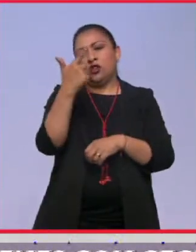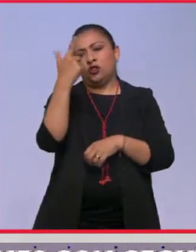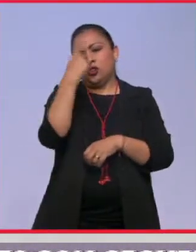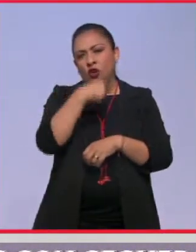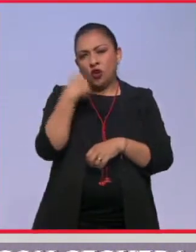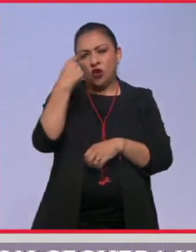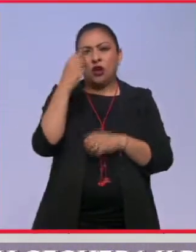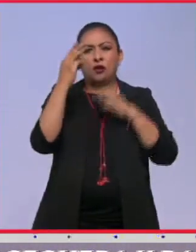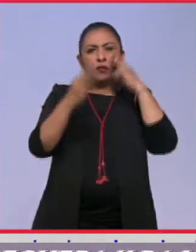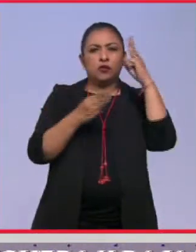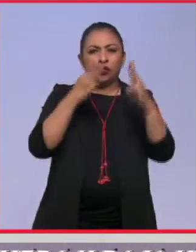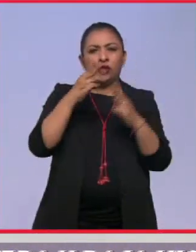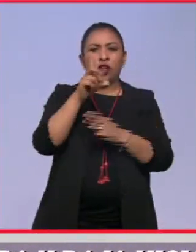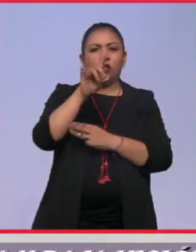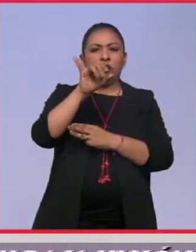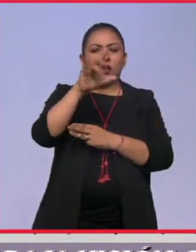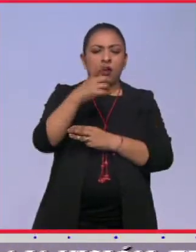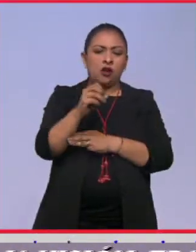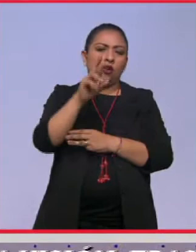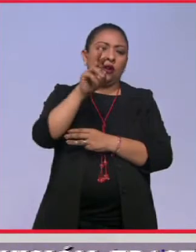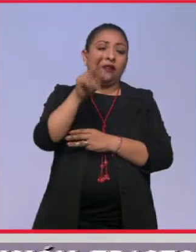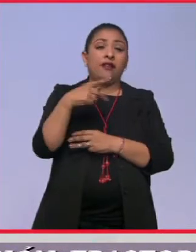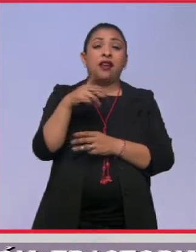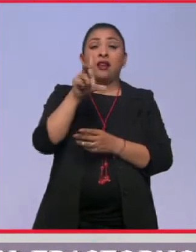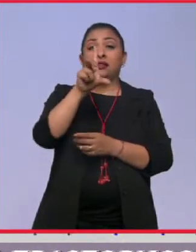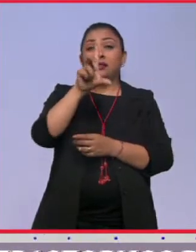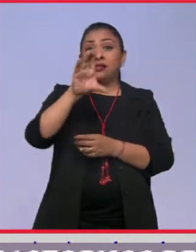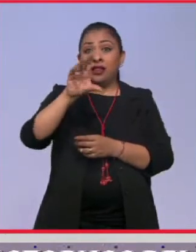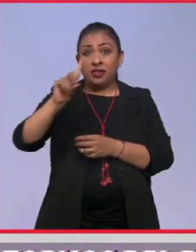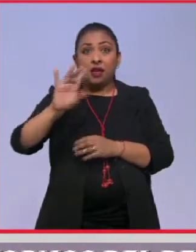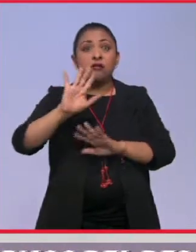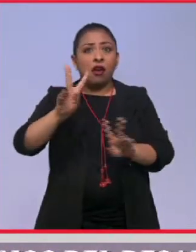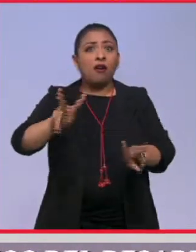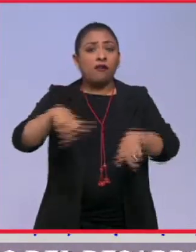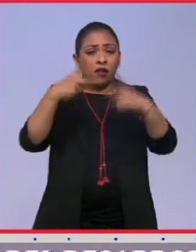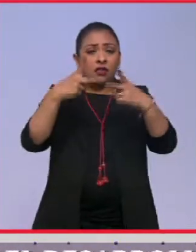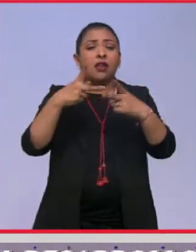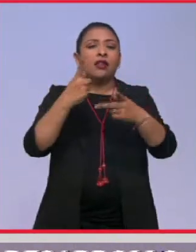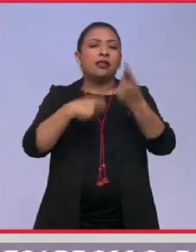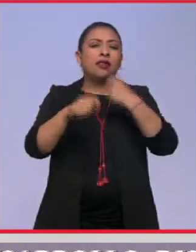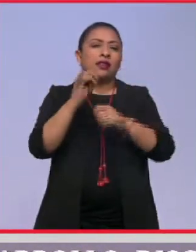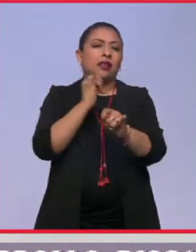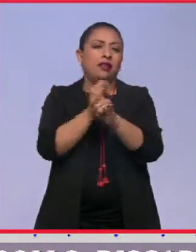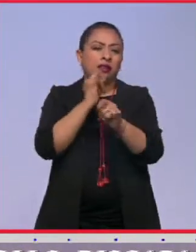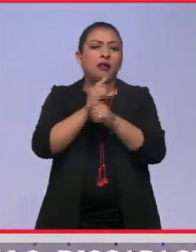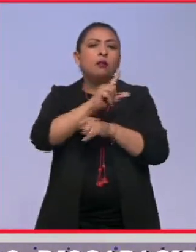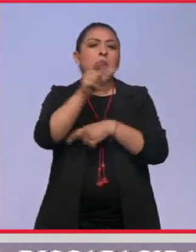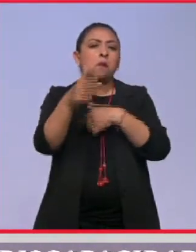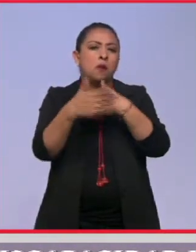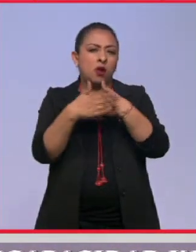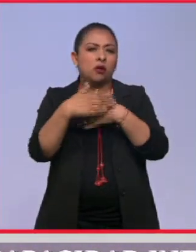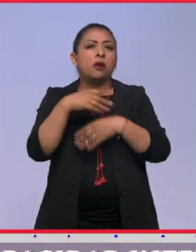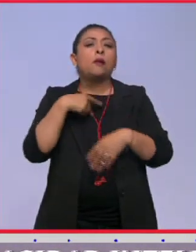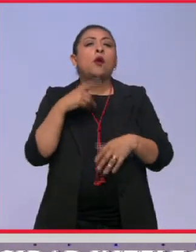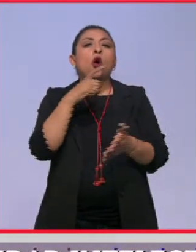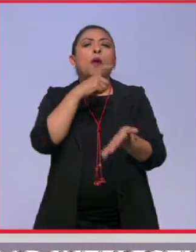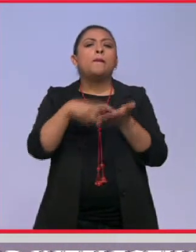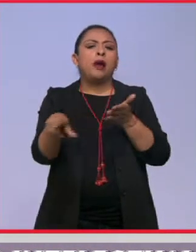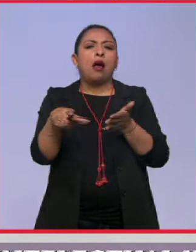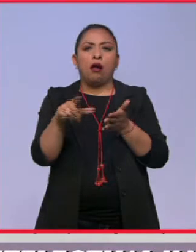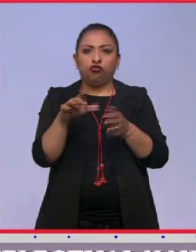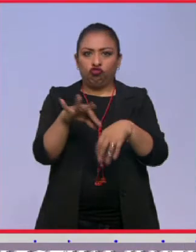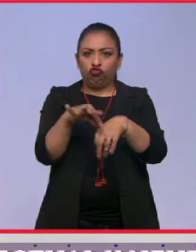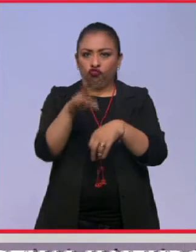el Museo Mural Diego Rivera. El disco ya está disponible en las tiendas por internet y próximamente podrá ser adquirido de manera